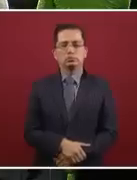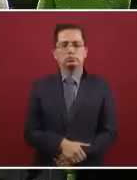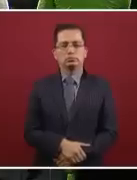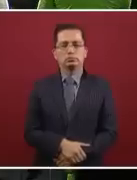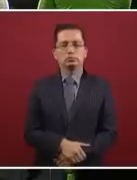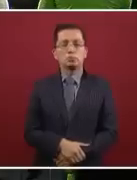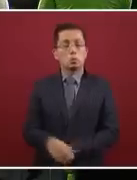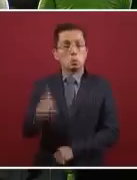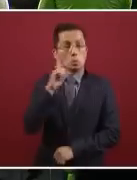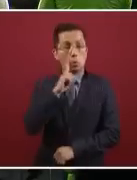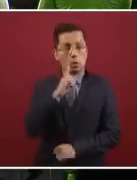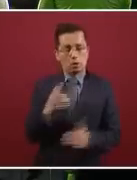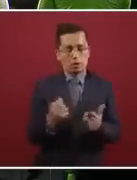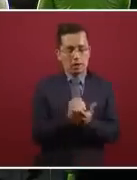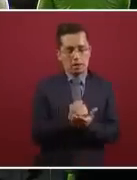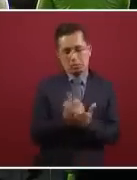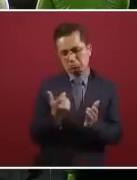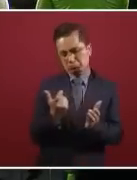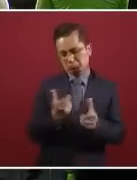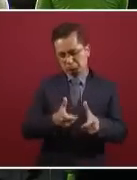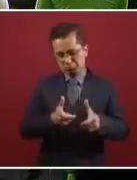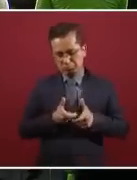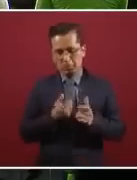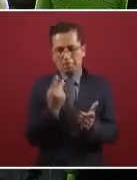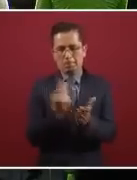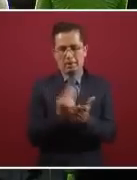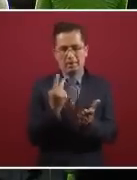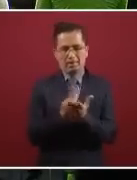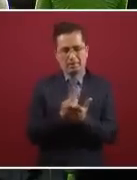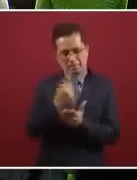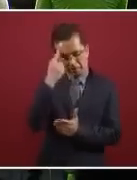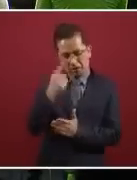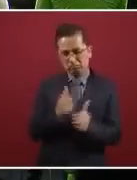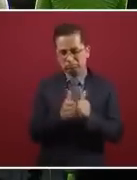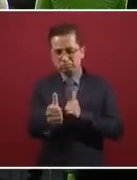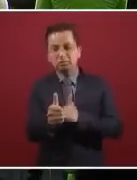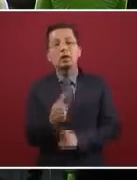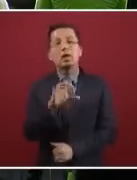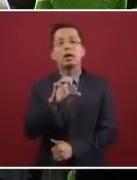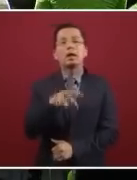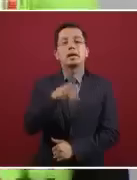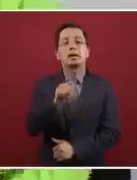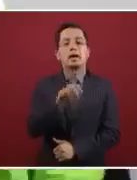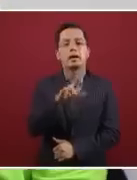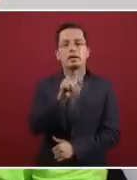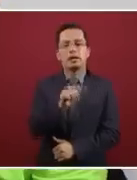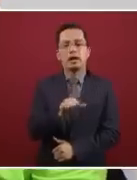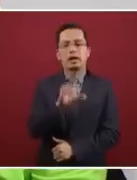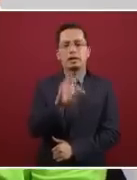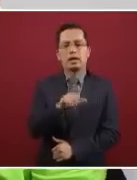La medallista de plata en la disciplina de paraatletismo, Carla Sofía Cárdenas.